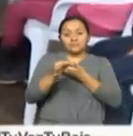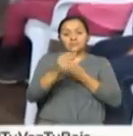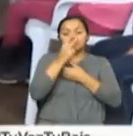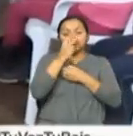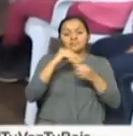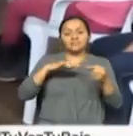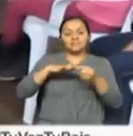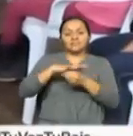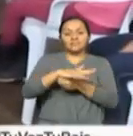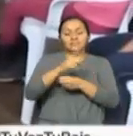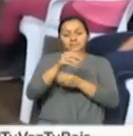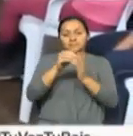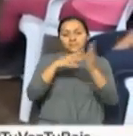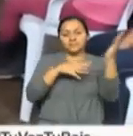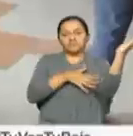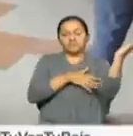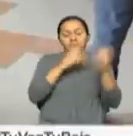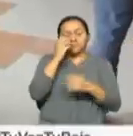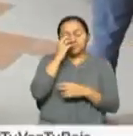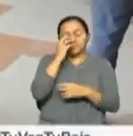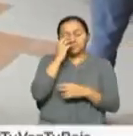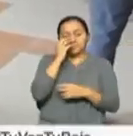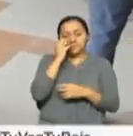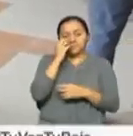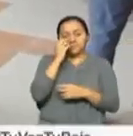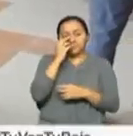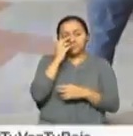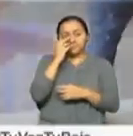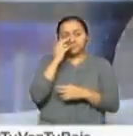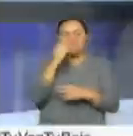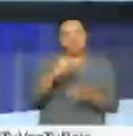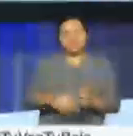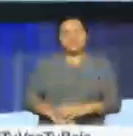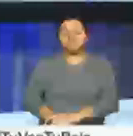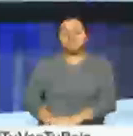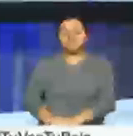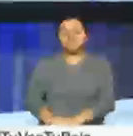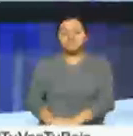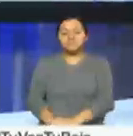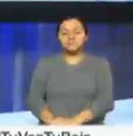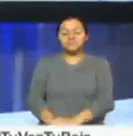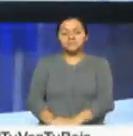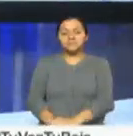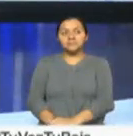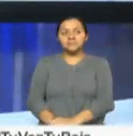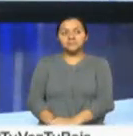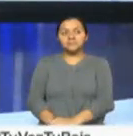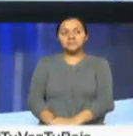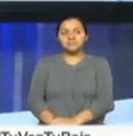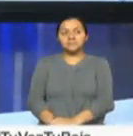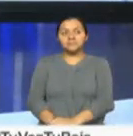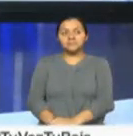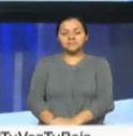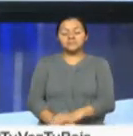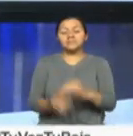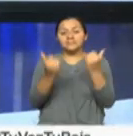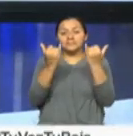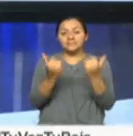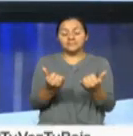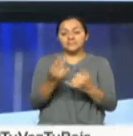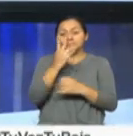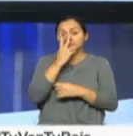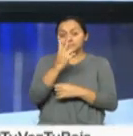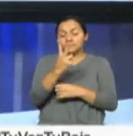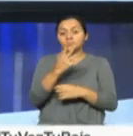de influencia de estos proyectos. Caterine Morejón, Noticiero Ciudadano. Ahora les contamos que con la intención